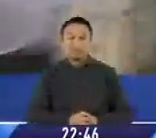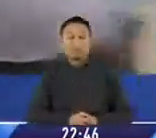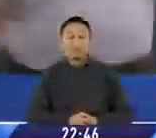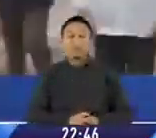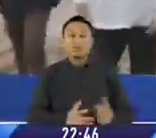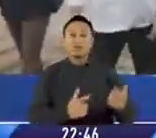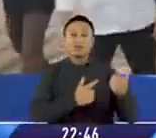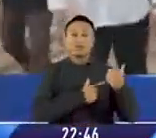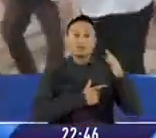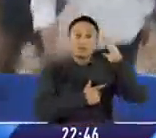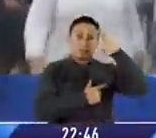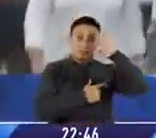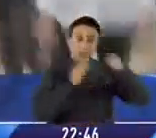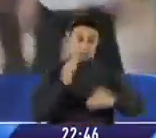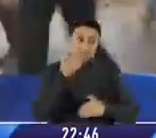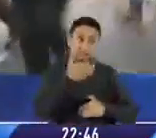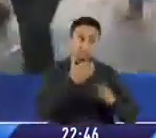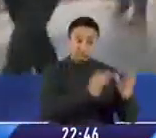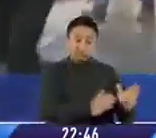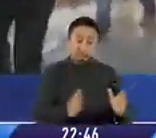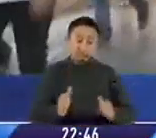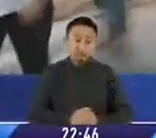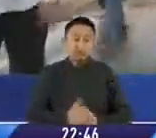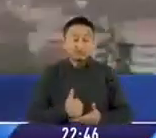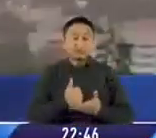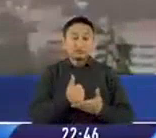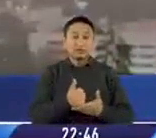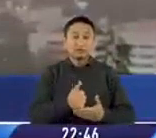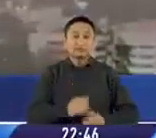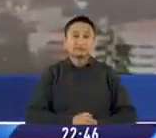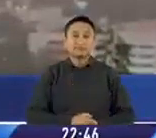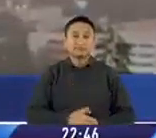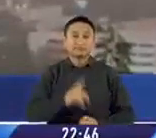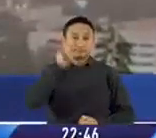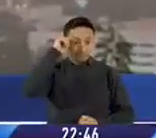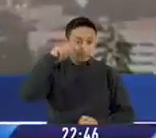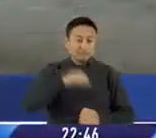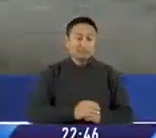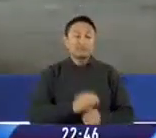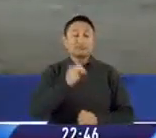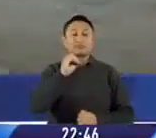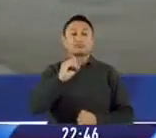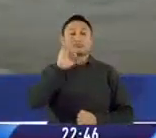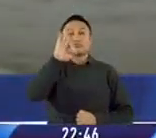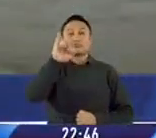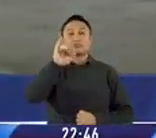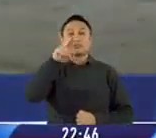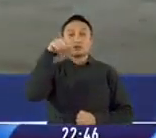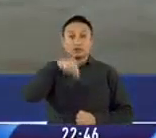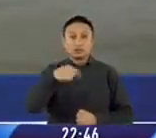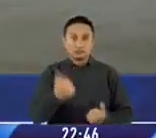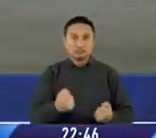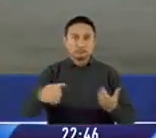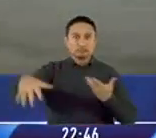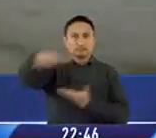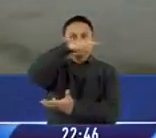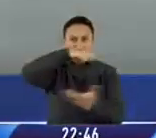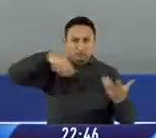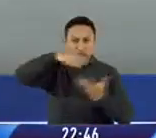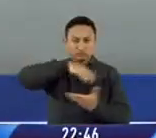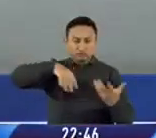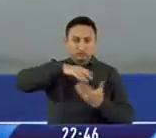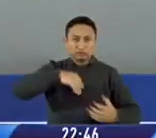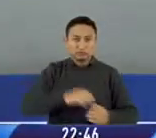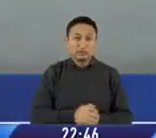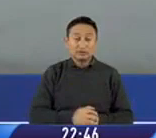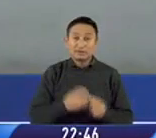se ha desplegado para mantener el orden y brindar ayuda. Recordemos que Otis, este inesperado y fuerte huracán, que llegó a